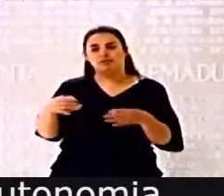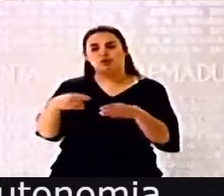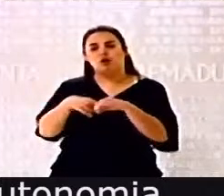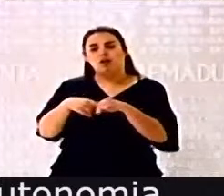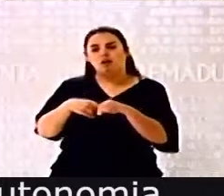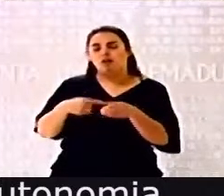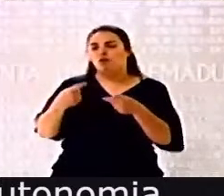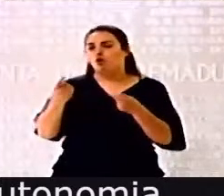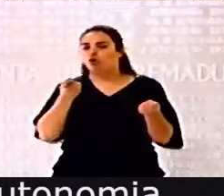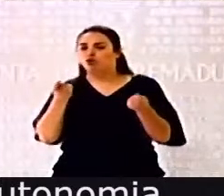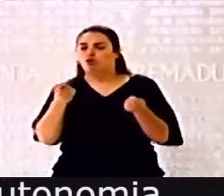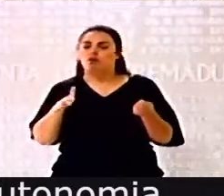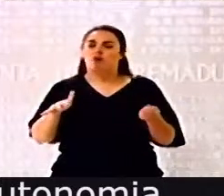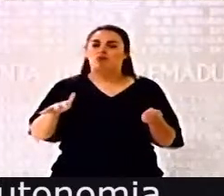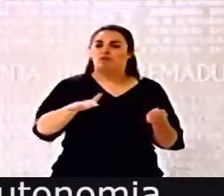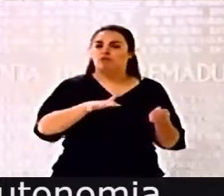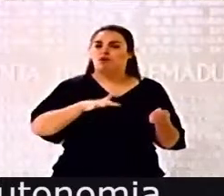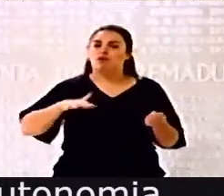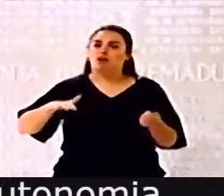aforo en las zonas